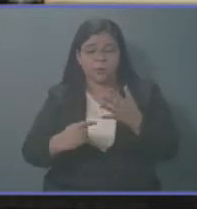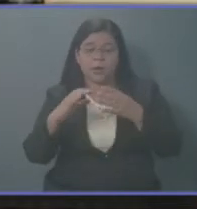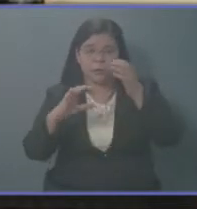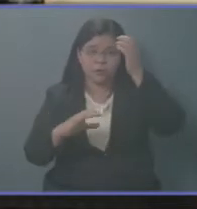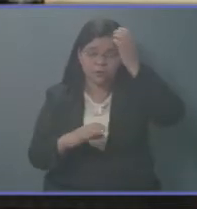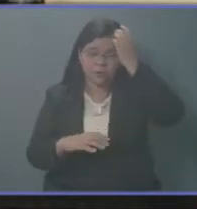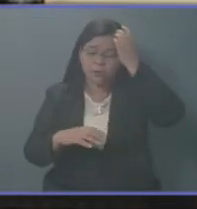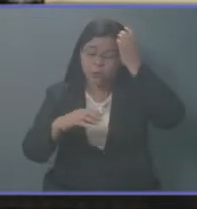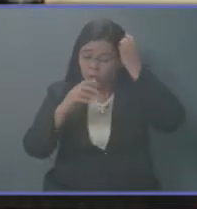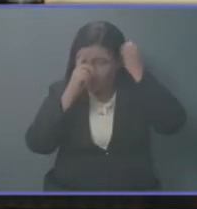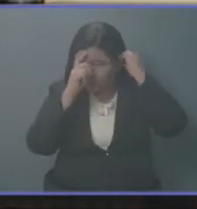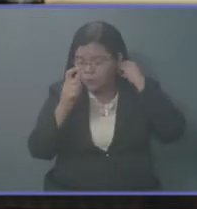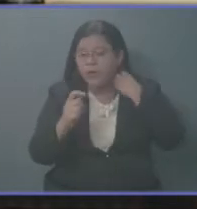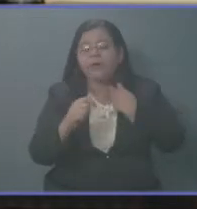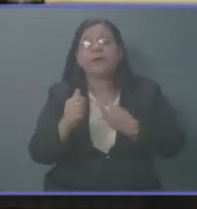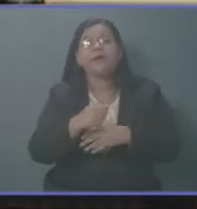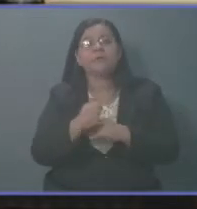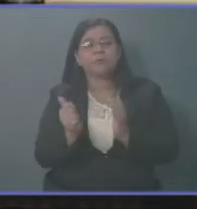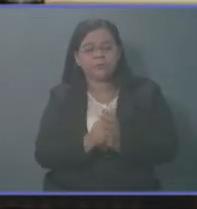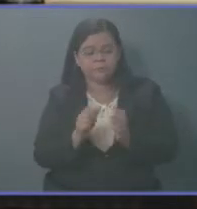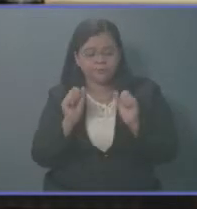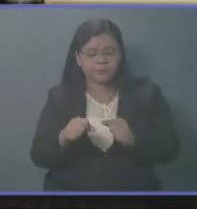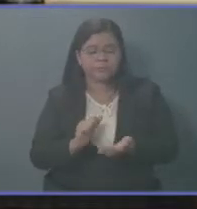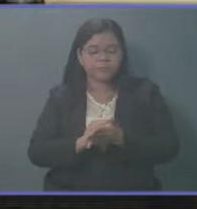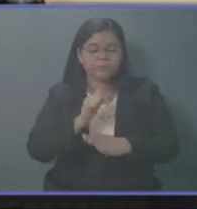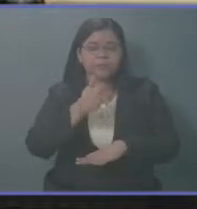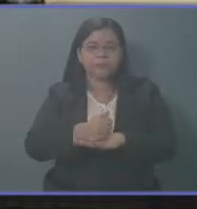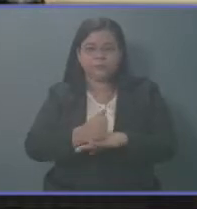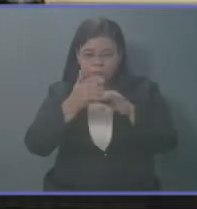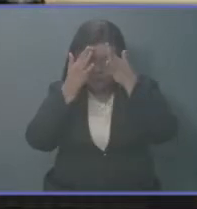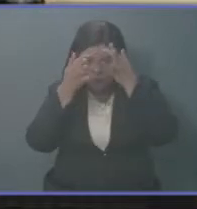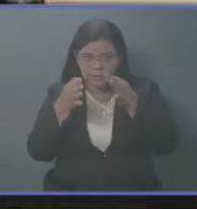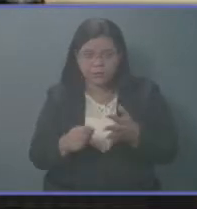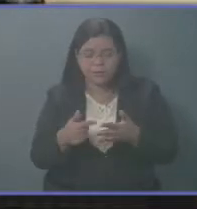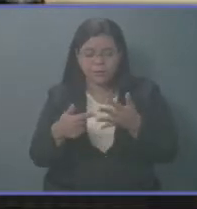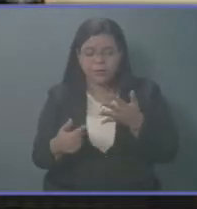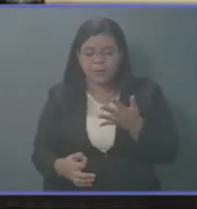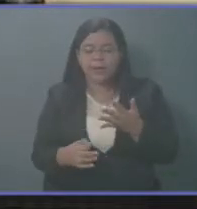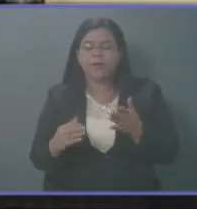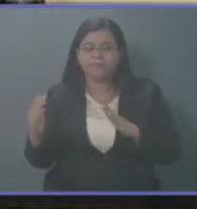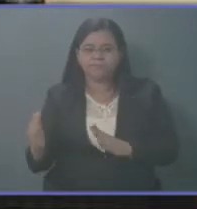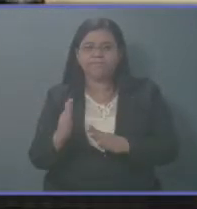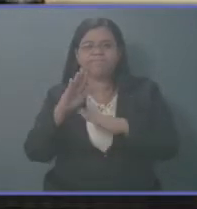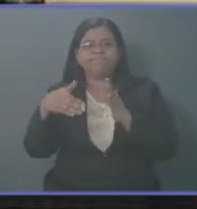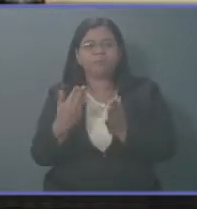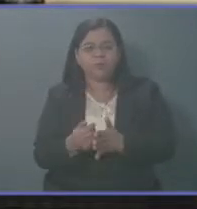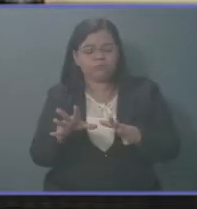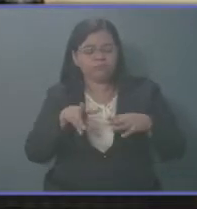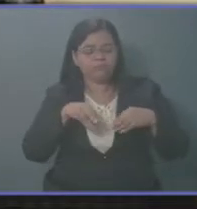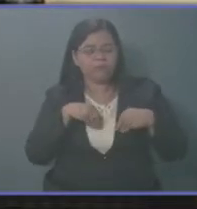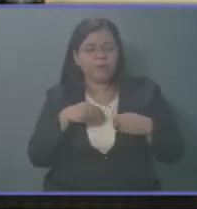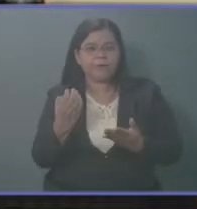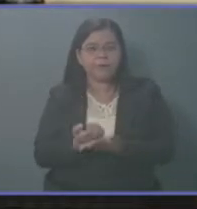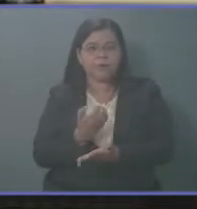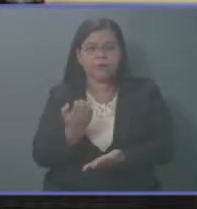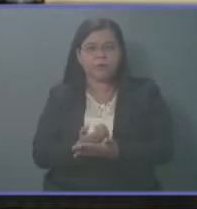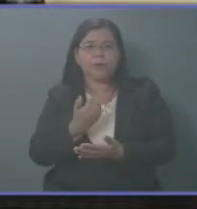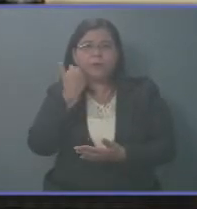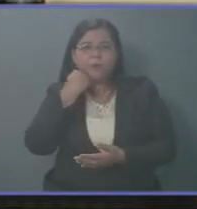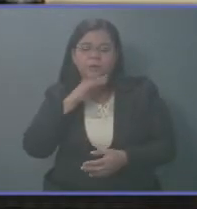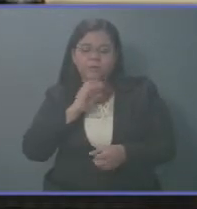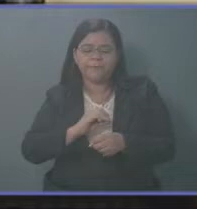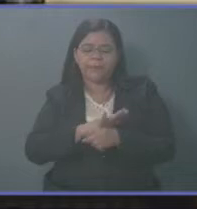de la Honorable Asamblea Legislativa de impulsar disposiciones legales para enfrentar los potenciales y graves impactos económicos de la pandemia